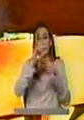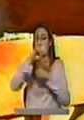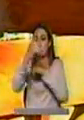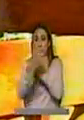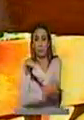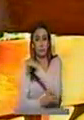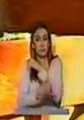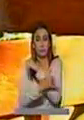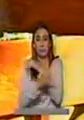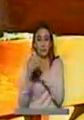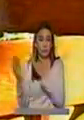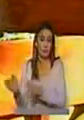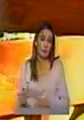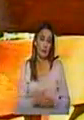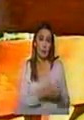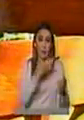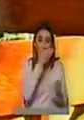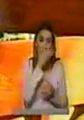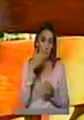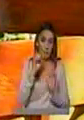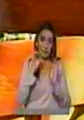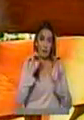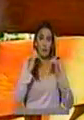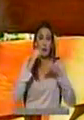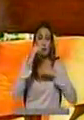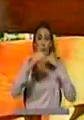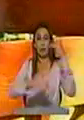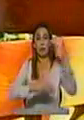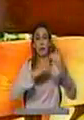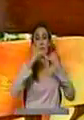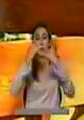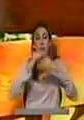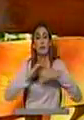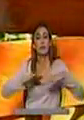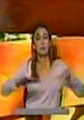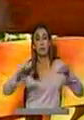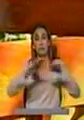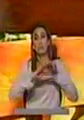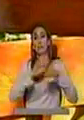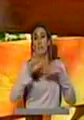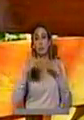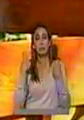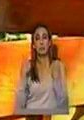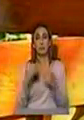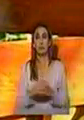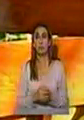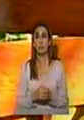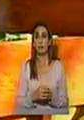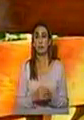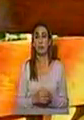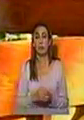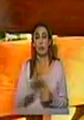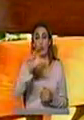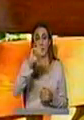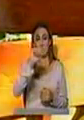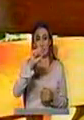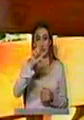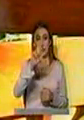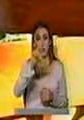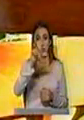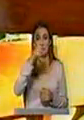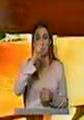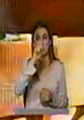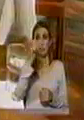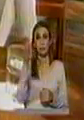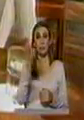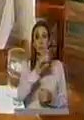llegar de mejor forma, con más facilidades a nuestro país y conocer todos nuestros atractivos. Carlos Zambrano, bueno,